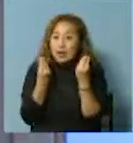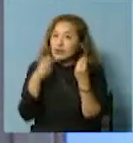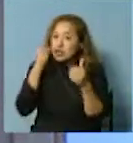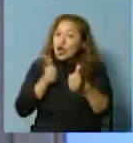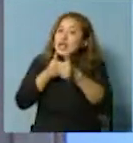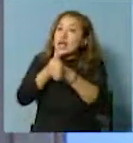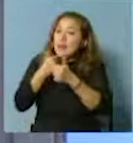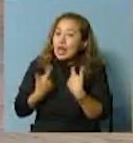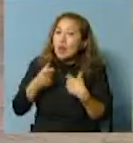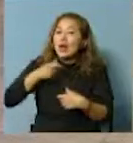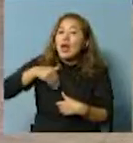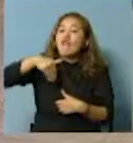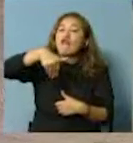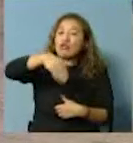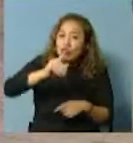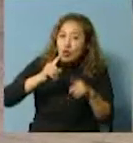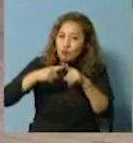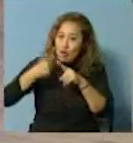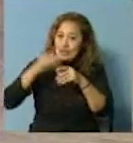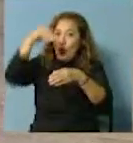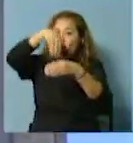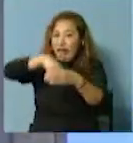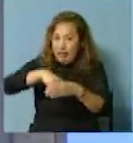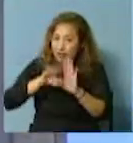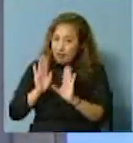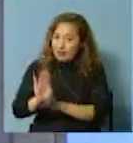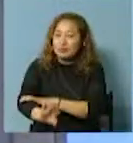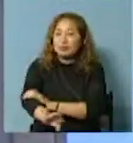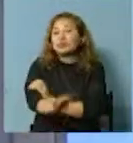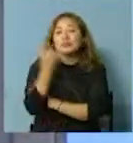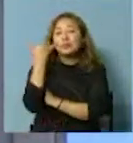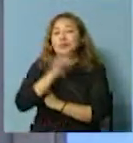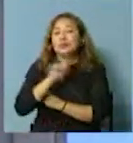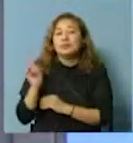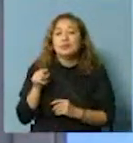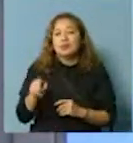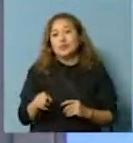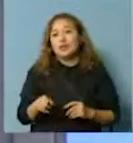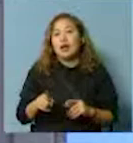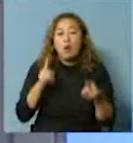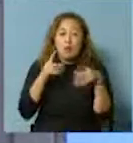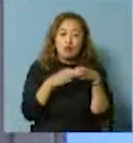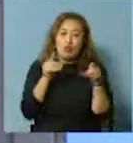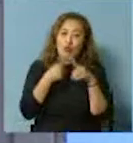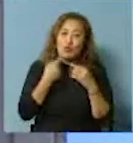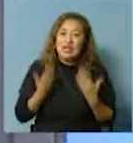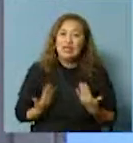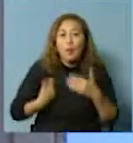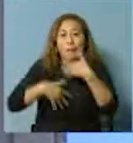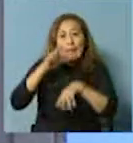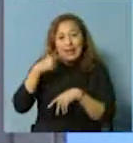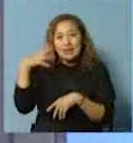para aspirar a un cargo electivo ya los partidos políticos más